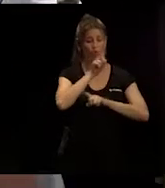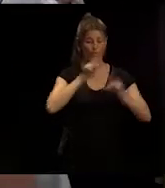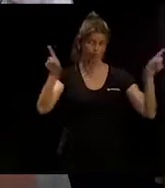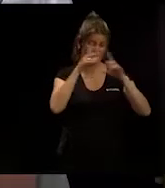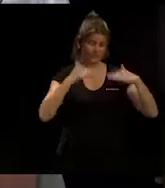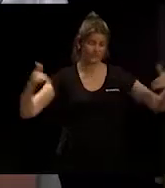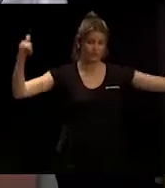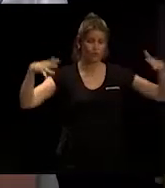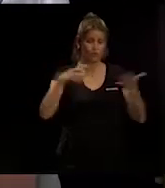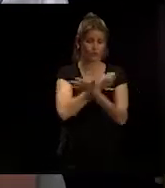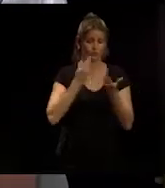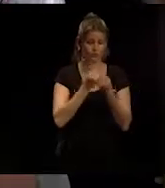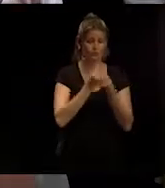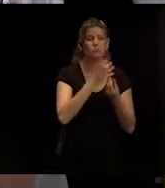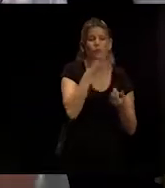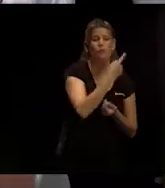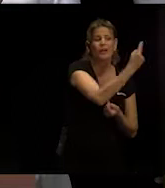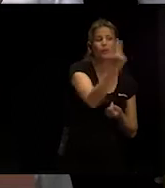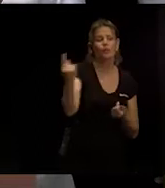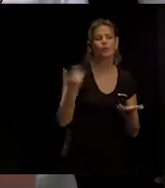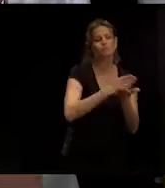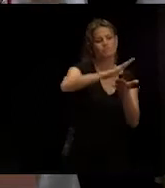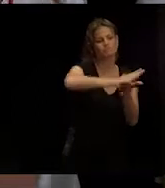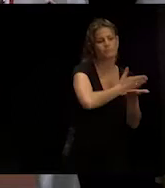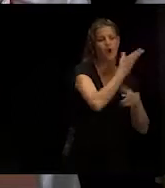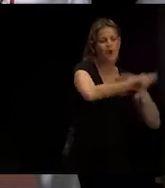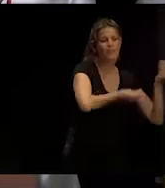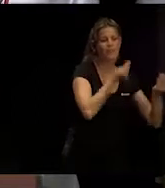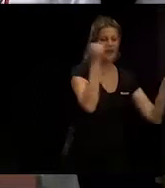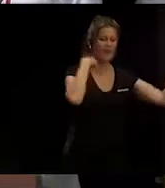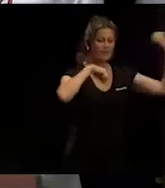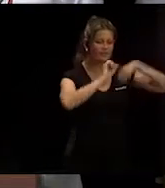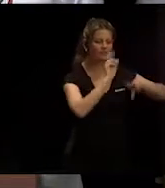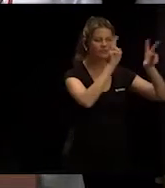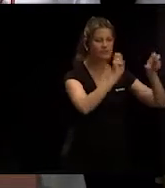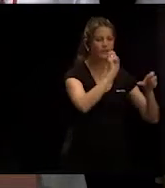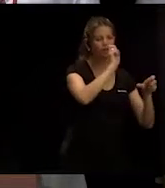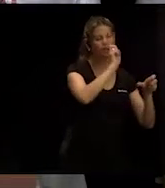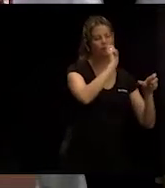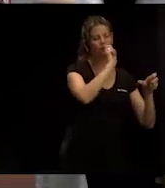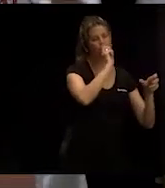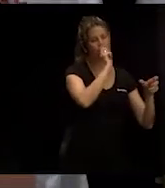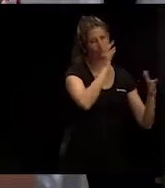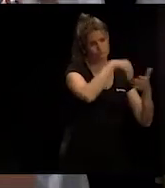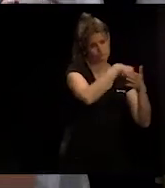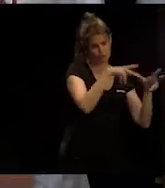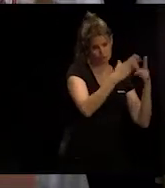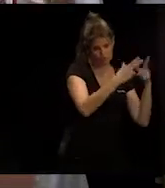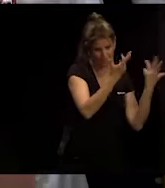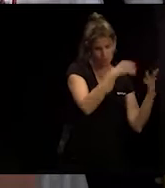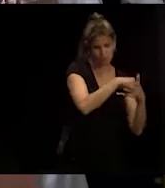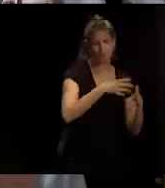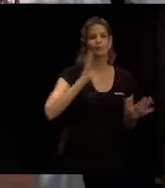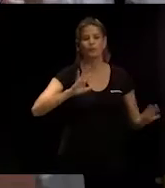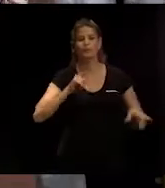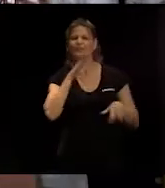haciendo acciones de inclusión social en sus comunidades, pero queríamos hacer algo juntas. Empezamos a hablar de este